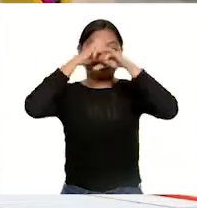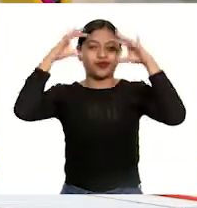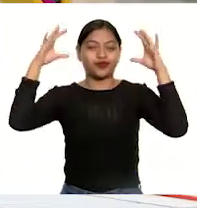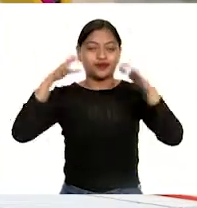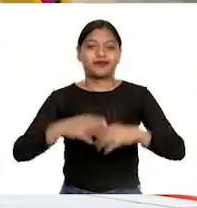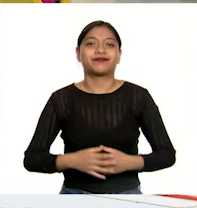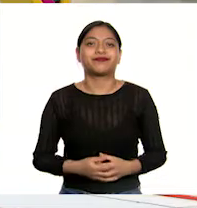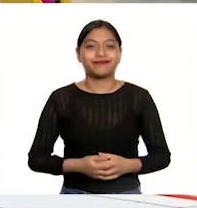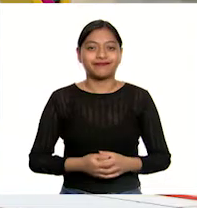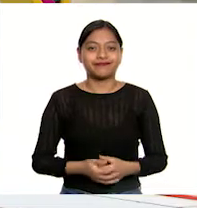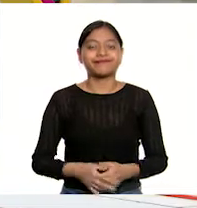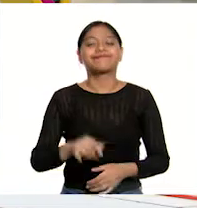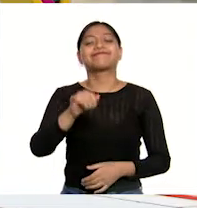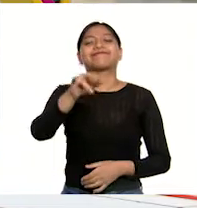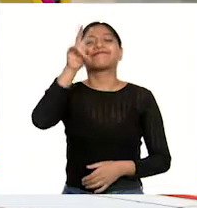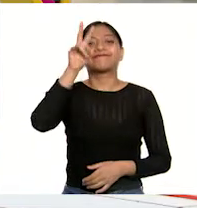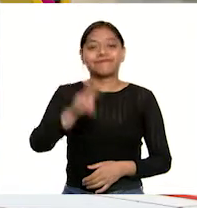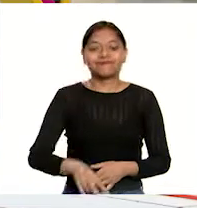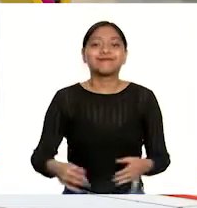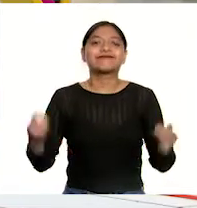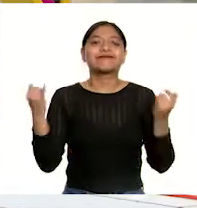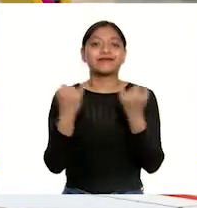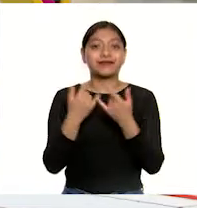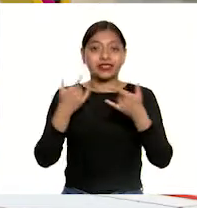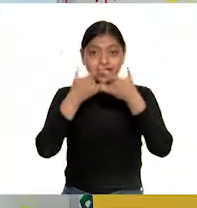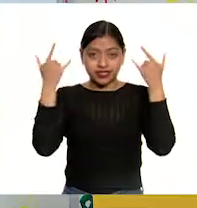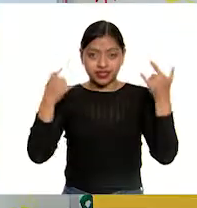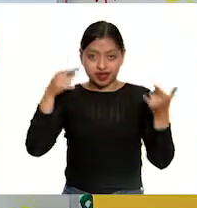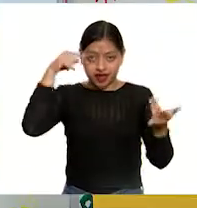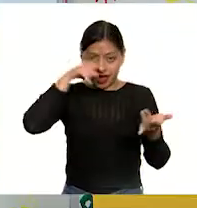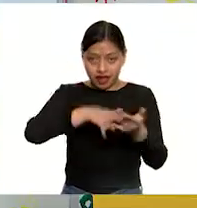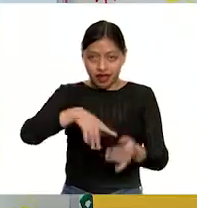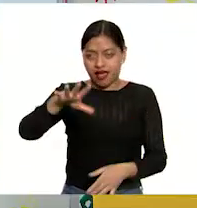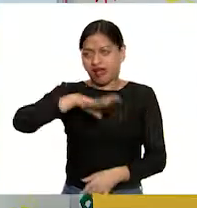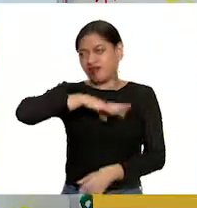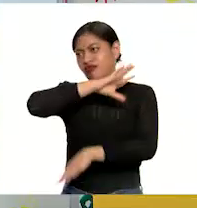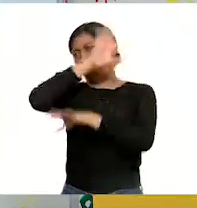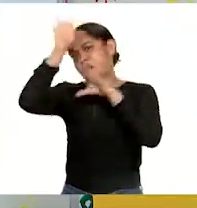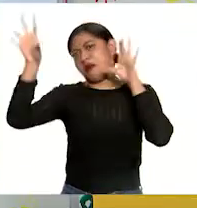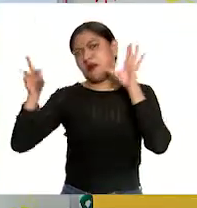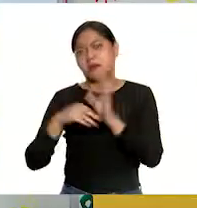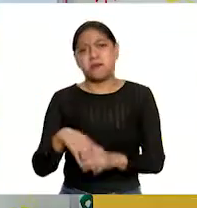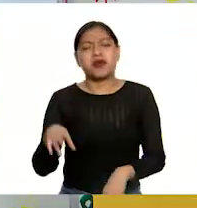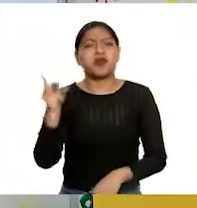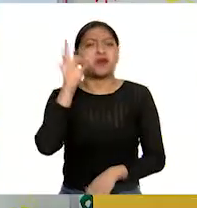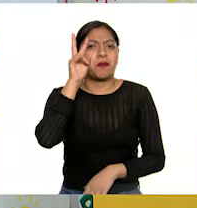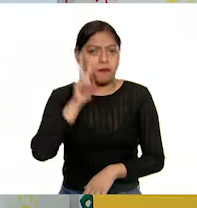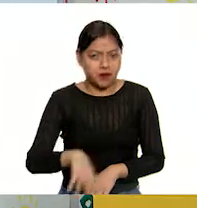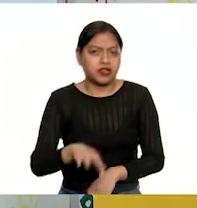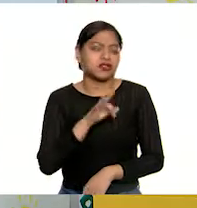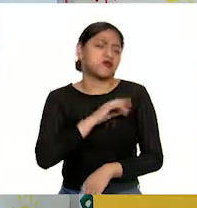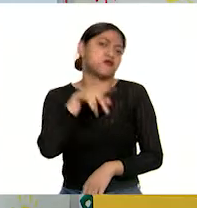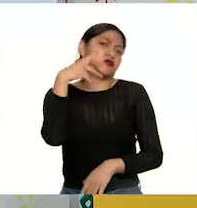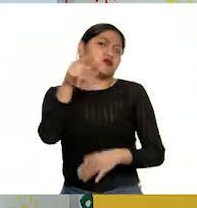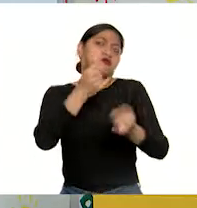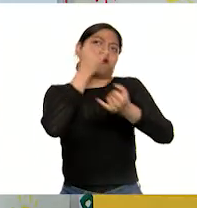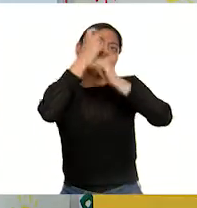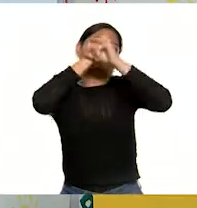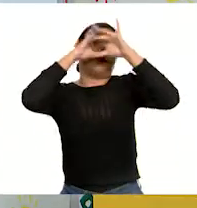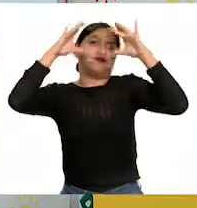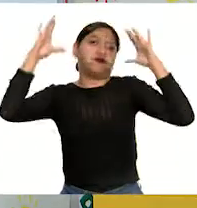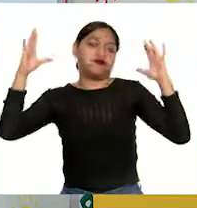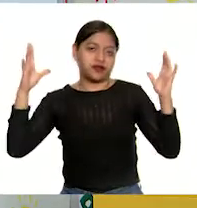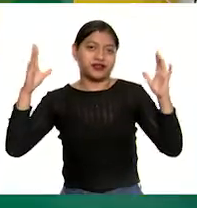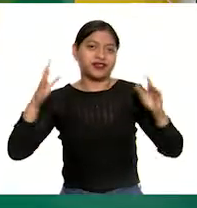imaginación. Así es, y además en un cuento todo es posible, o sea que pueden volar su imaginación hasta donde ellos quieran, ¿verdad? Historias